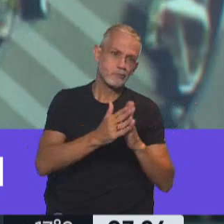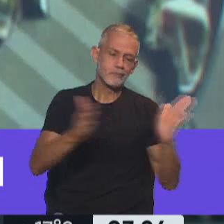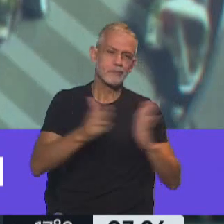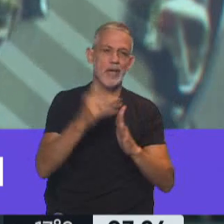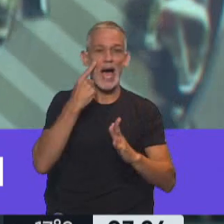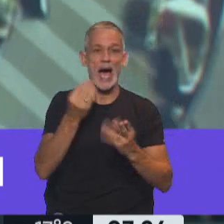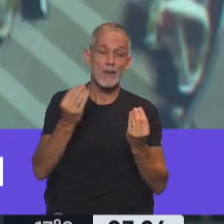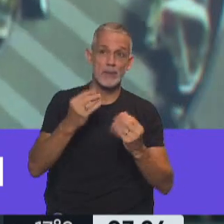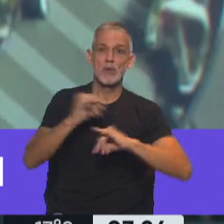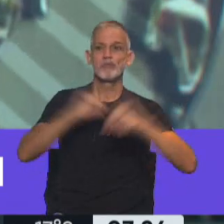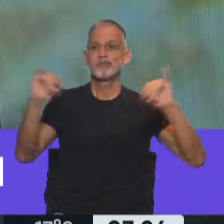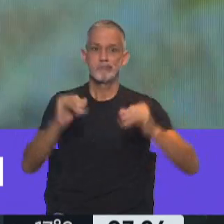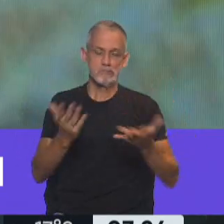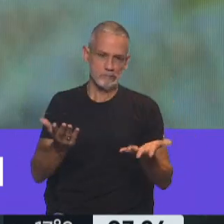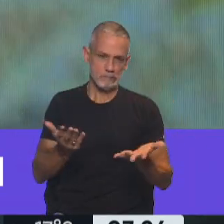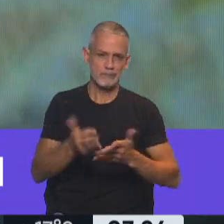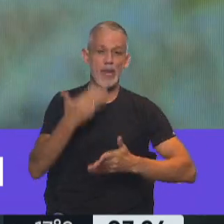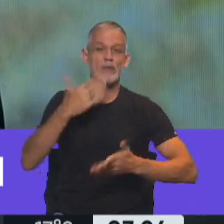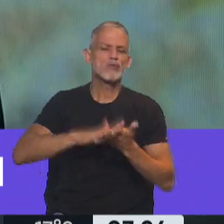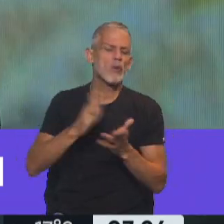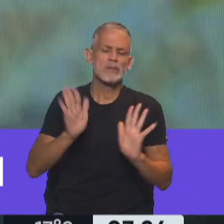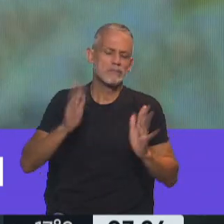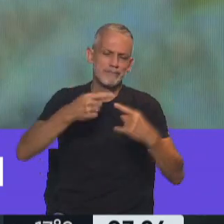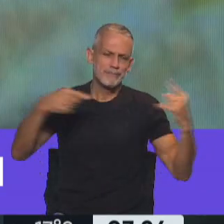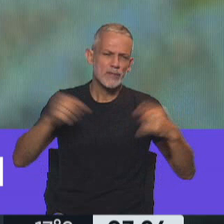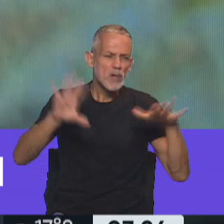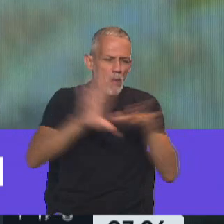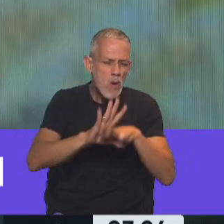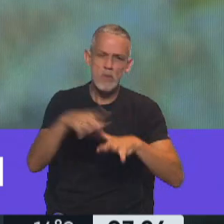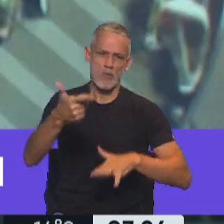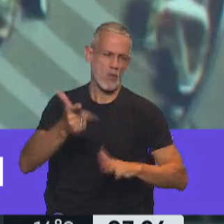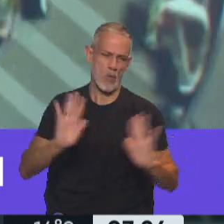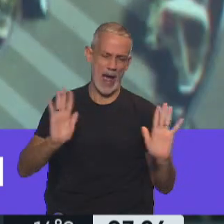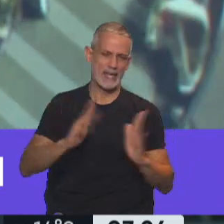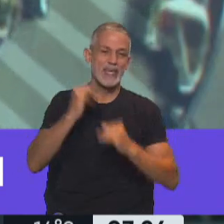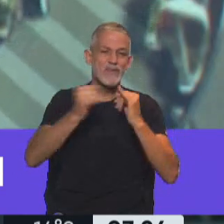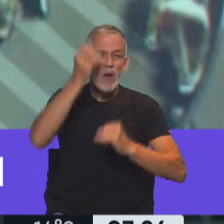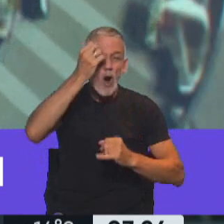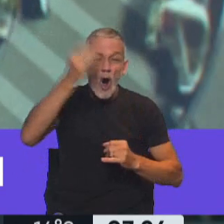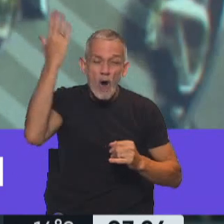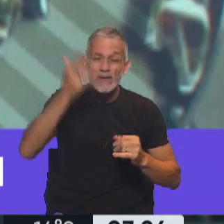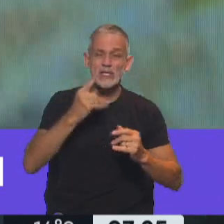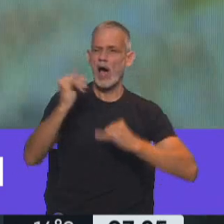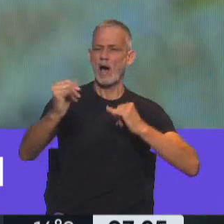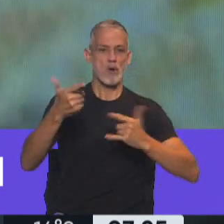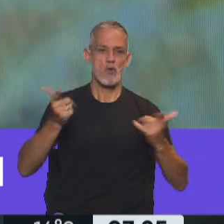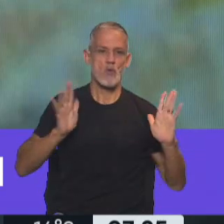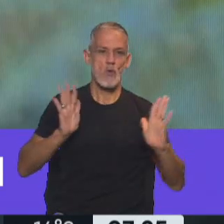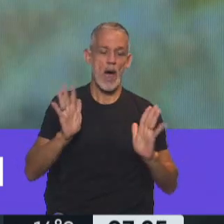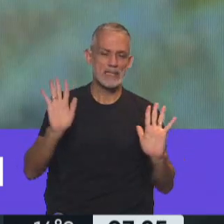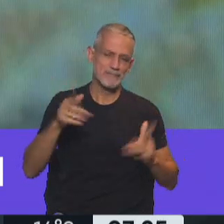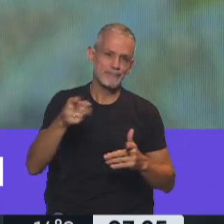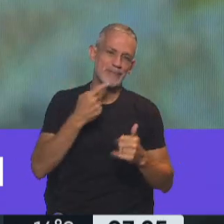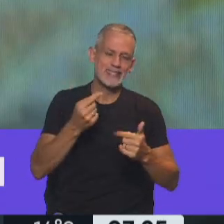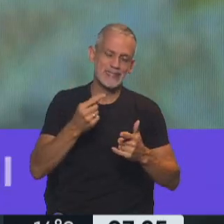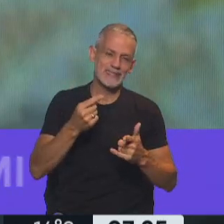esperar sobre lo que se comunique. Flor, estamos hablando de hipótesis porque todavía no hay certezas, no hay confirmación. No hay información oficial, Claro. digamos. Más allá de lo que señalaba, bueno,